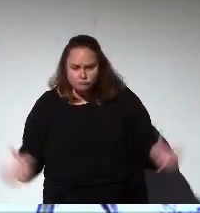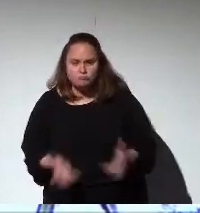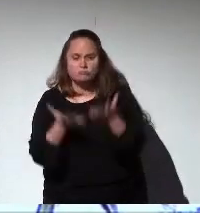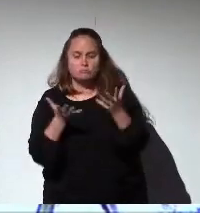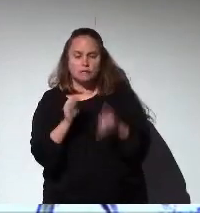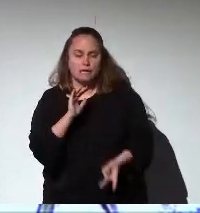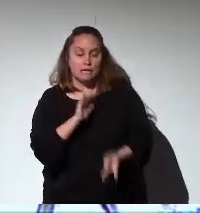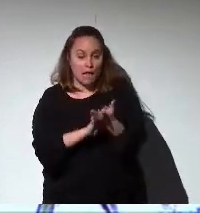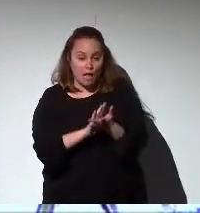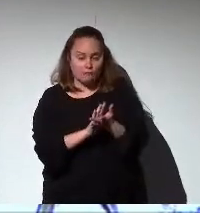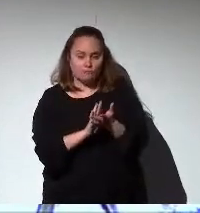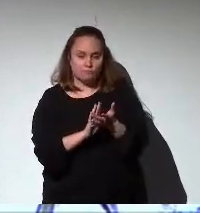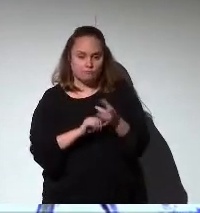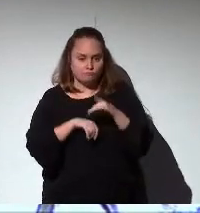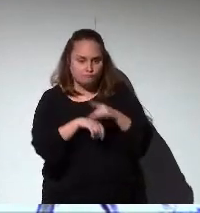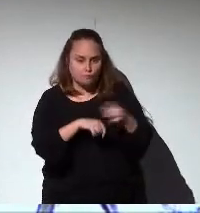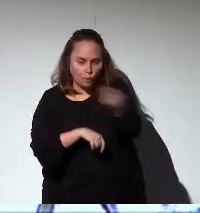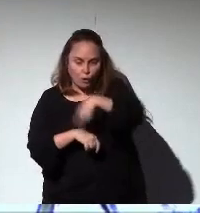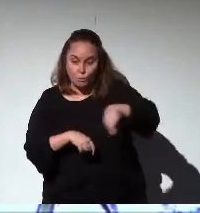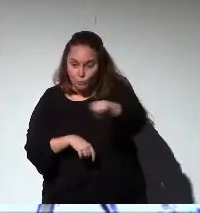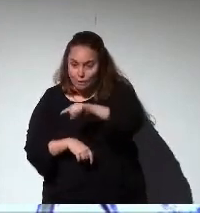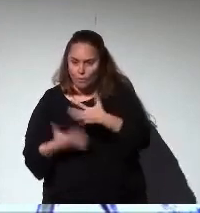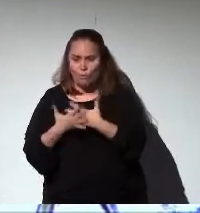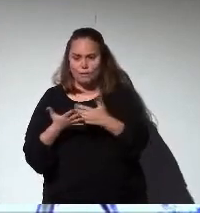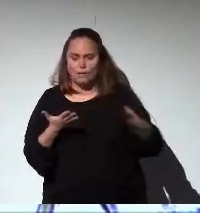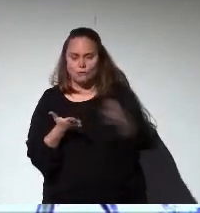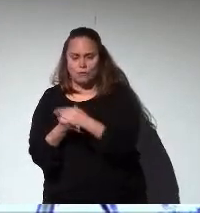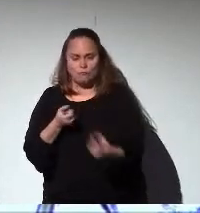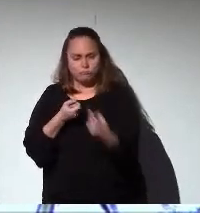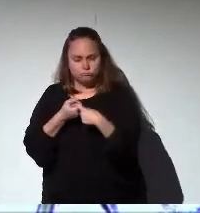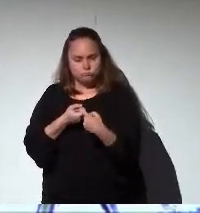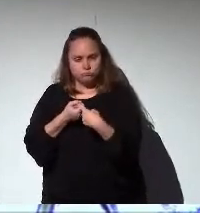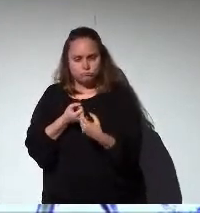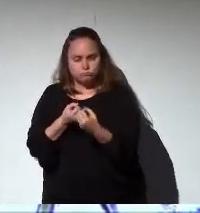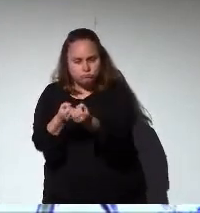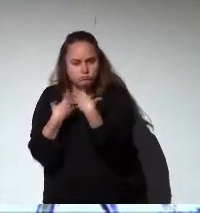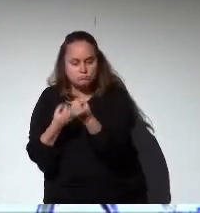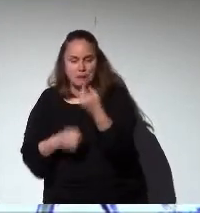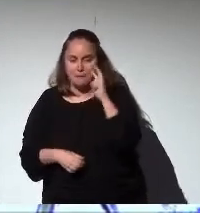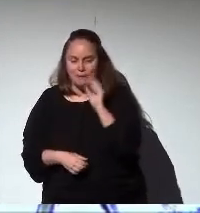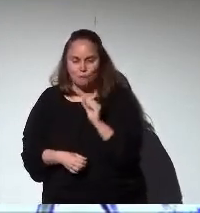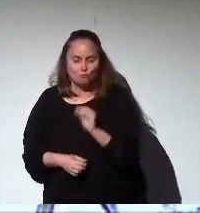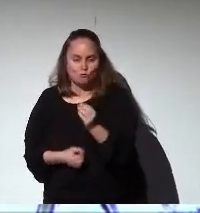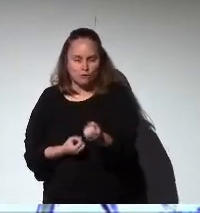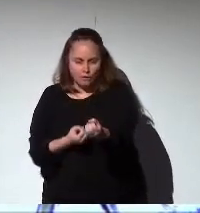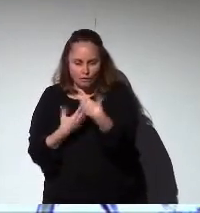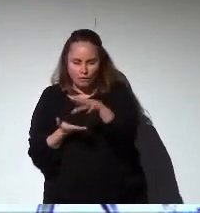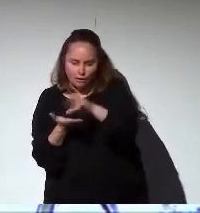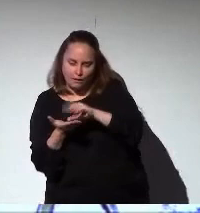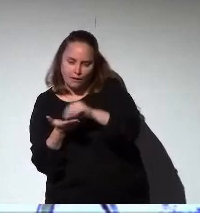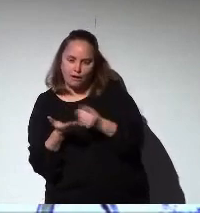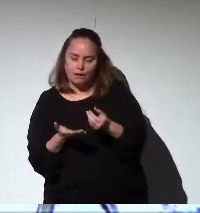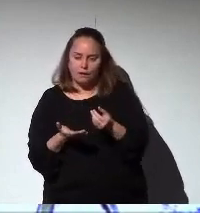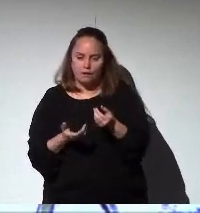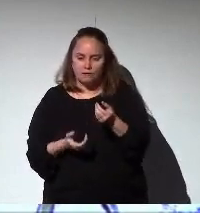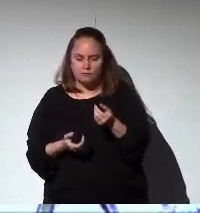para que todas ustedes, todas las personas voluntarias, puedan transmitir sus ideas, sus experiencias, sus impresiones sobre los logros y